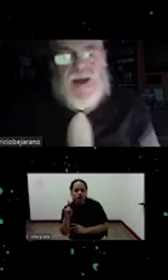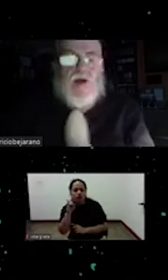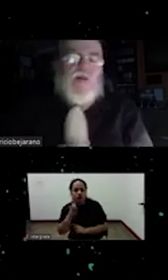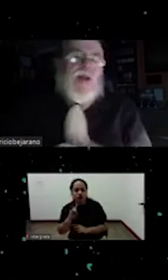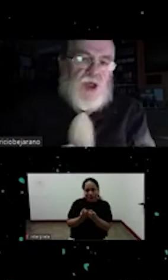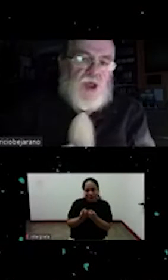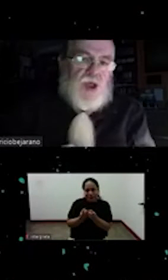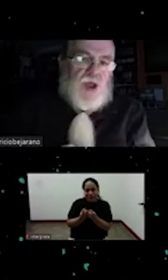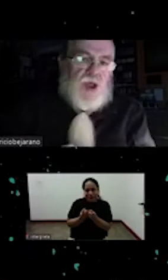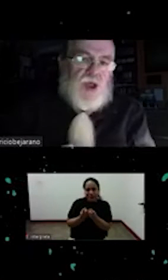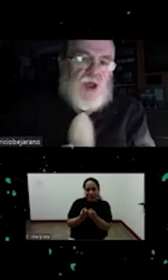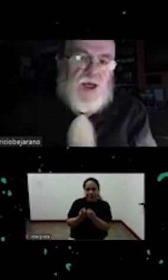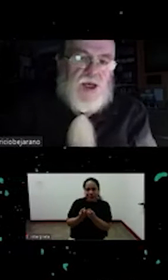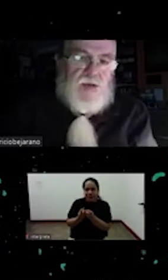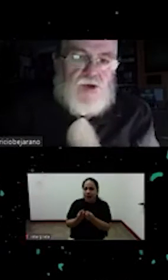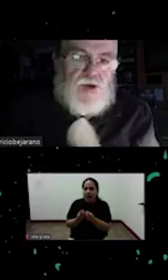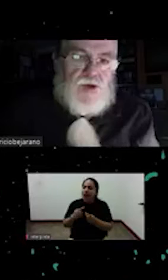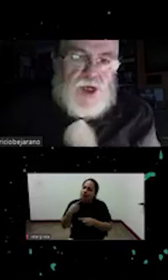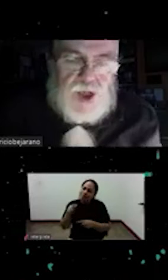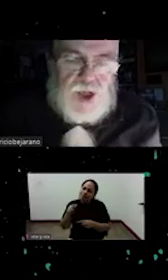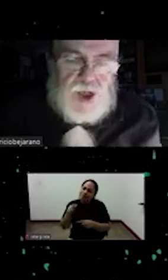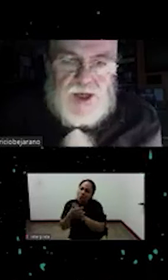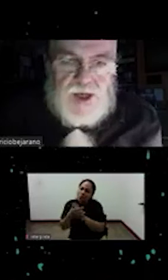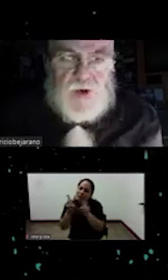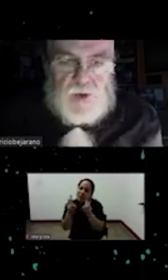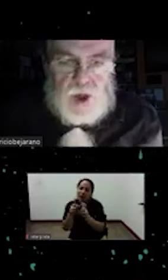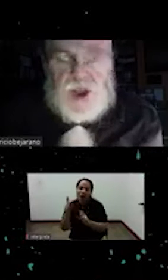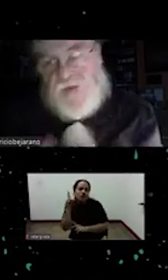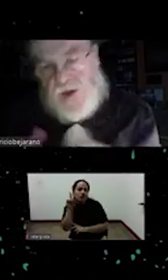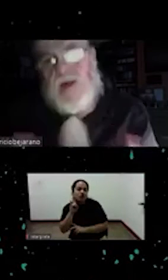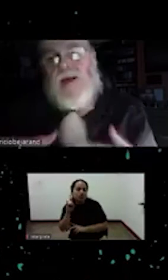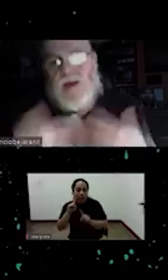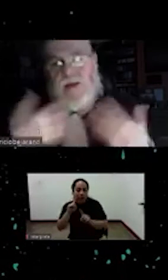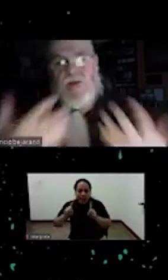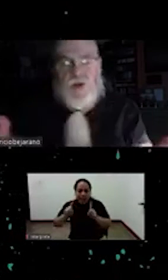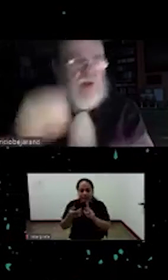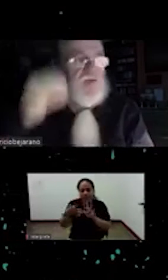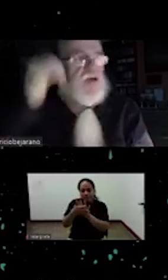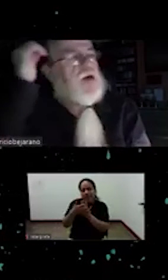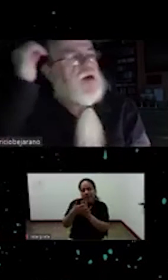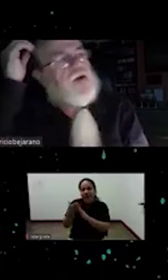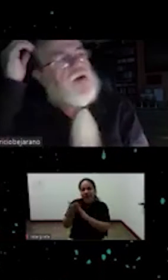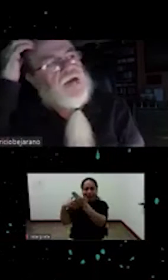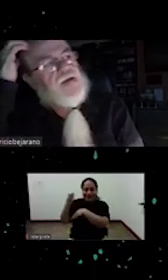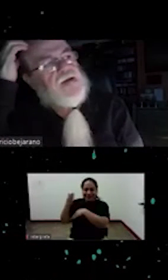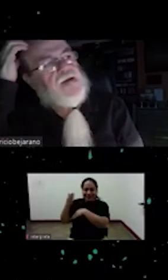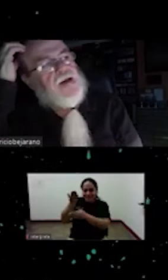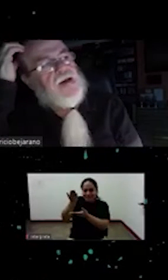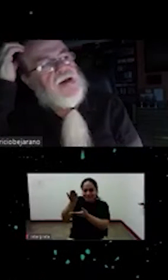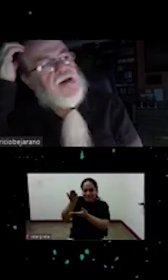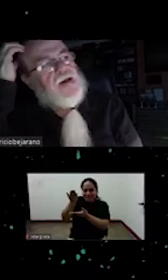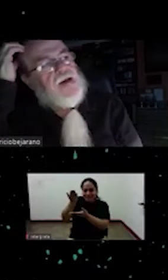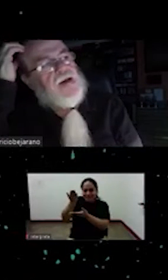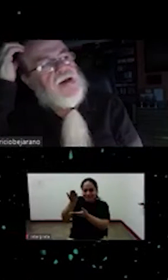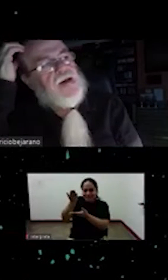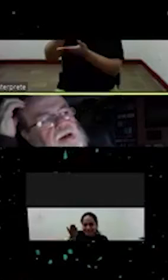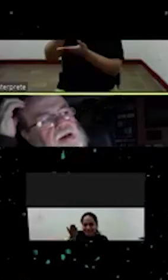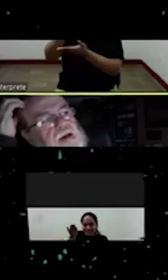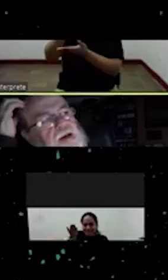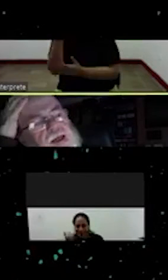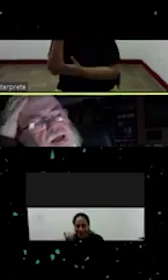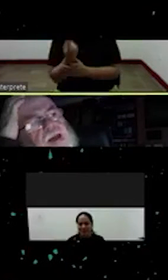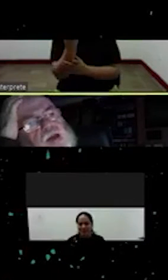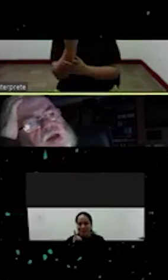hablar de la escucha reducida como una escucha que propuso Schaeffer, el inventor de la música concreta, que consiste en